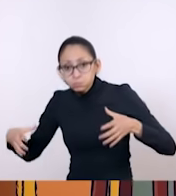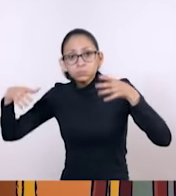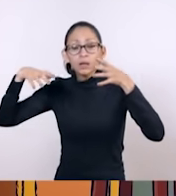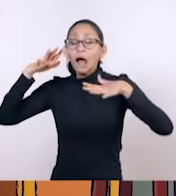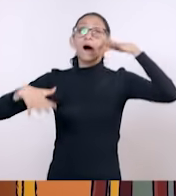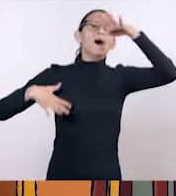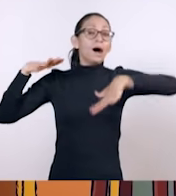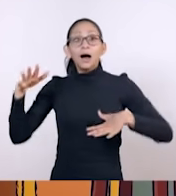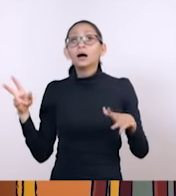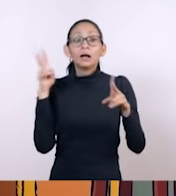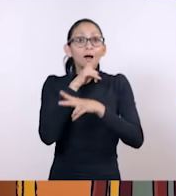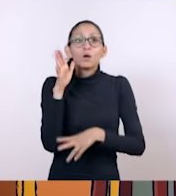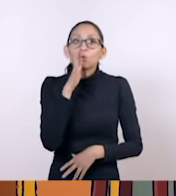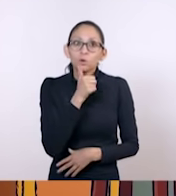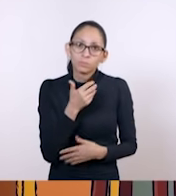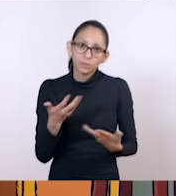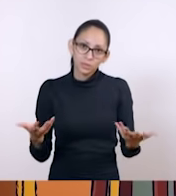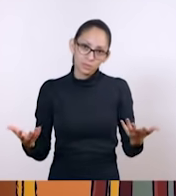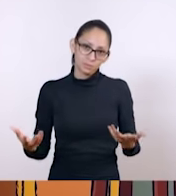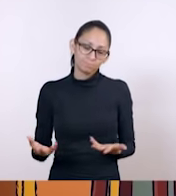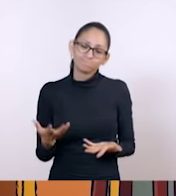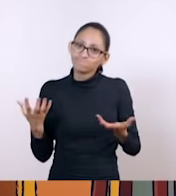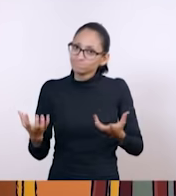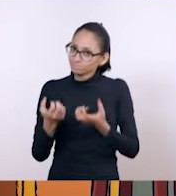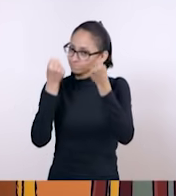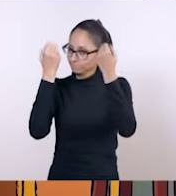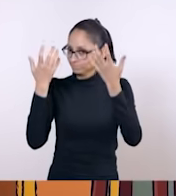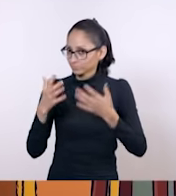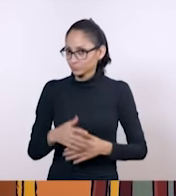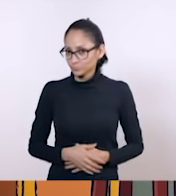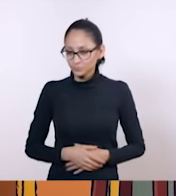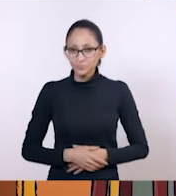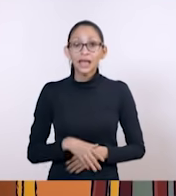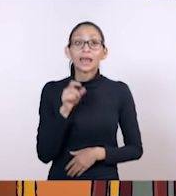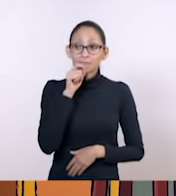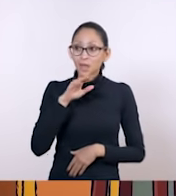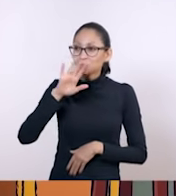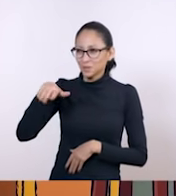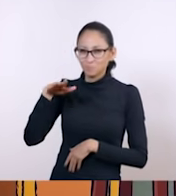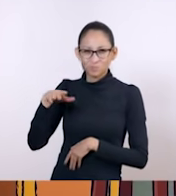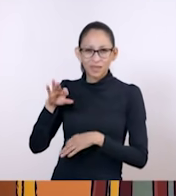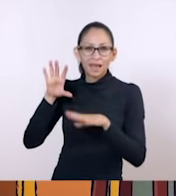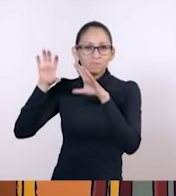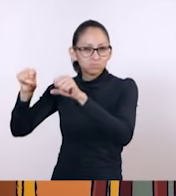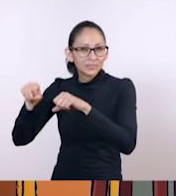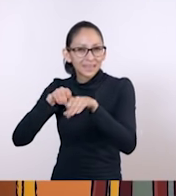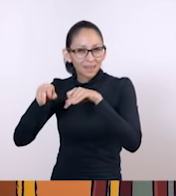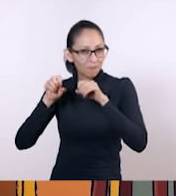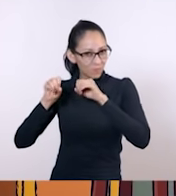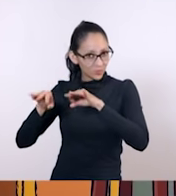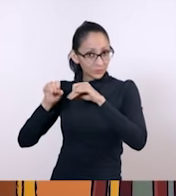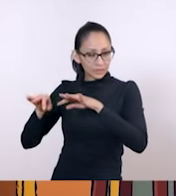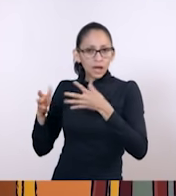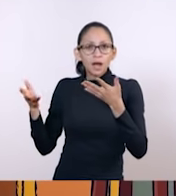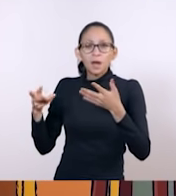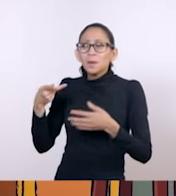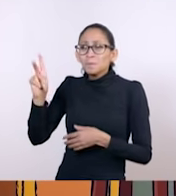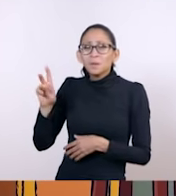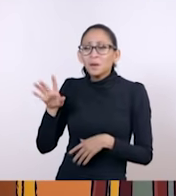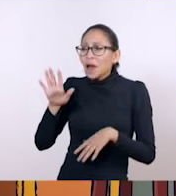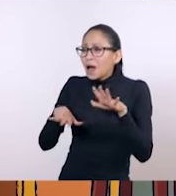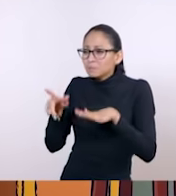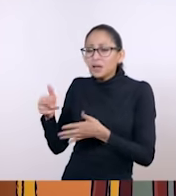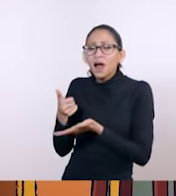en el bote y casi se ahoga. Si no lo sacan, sí se hubiera ahogado. Pero bueno, también consiguió trabajo alguna vez en una oficina. Ah, pero no le